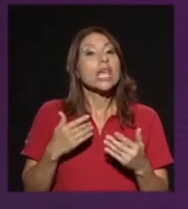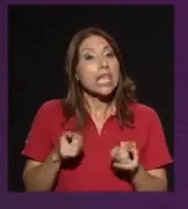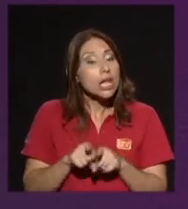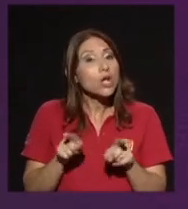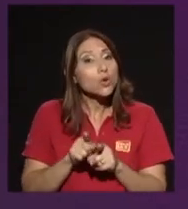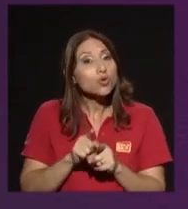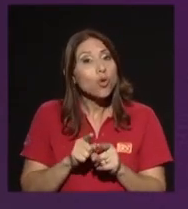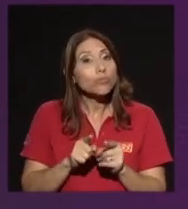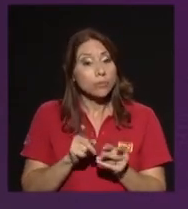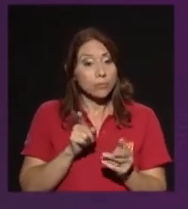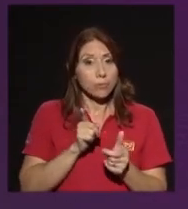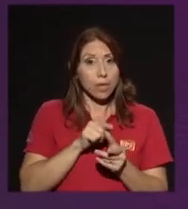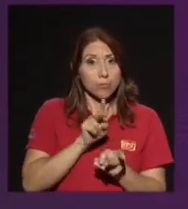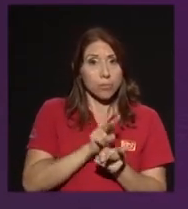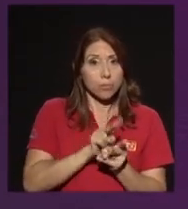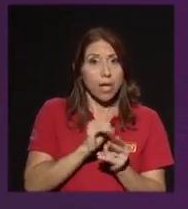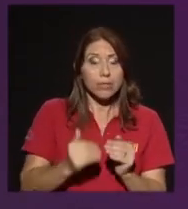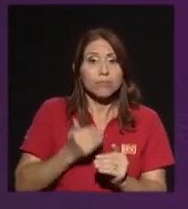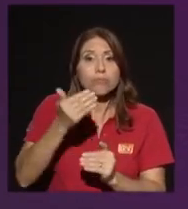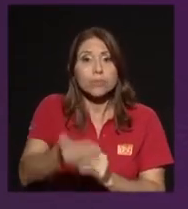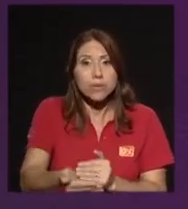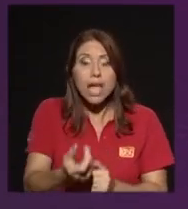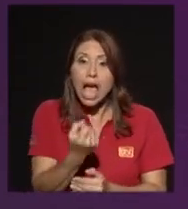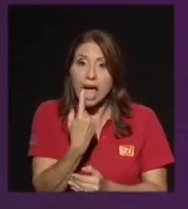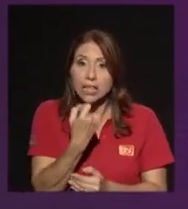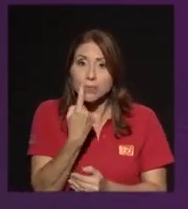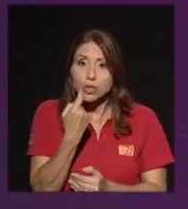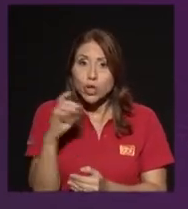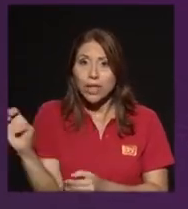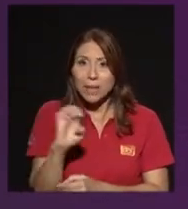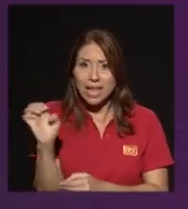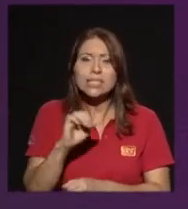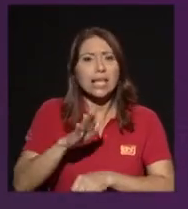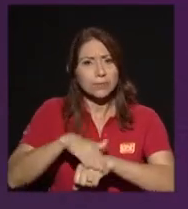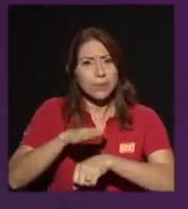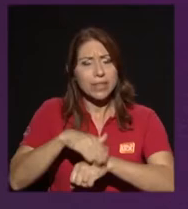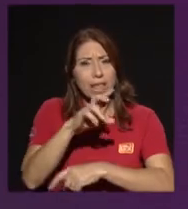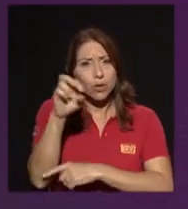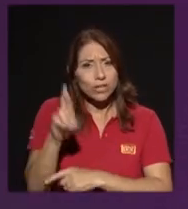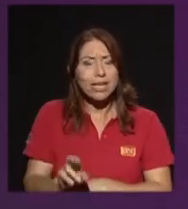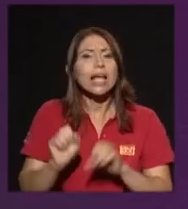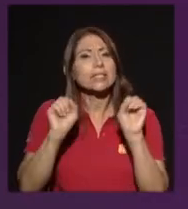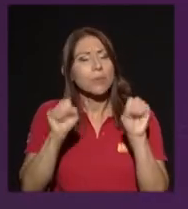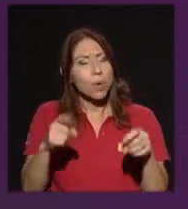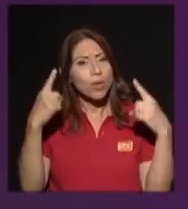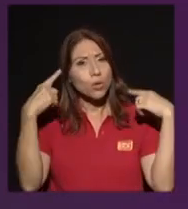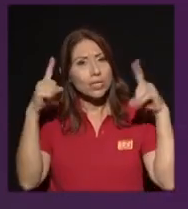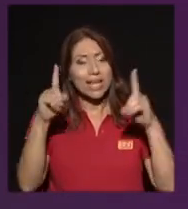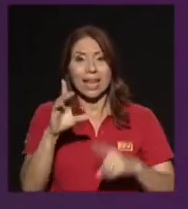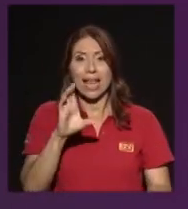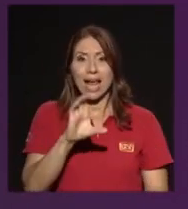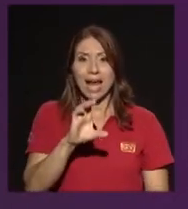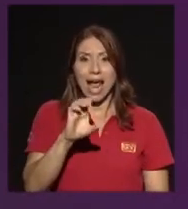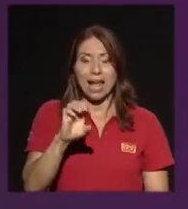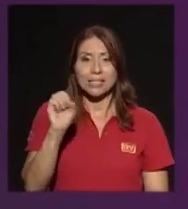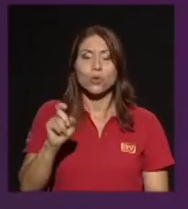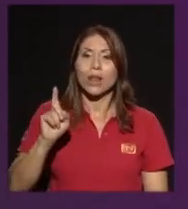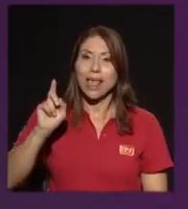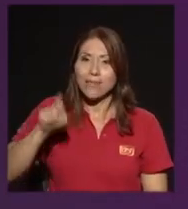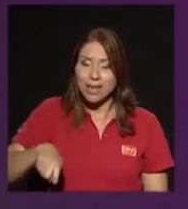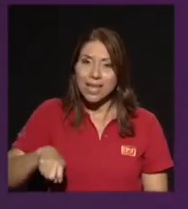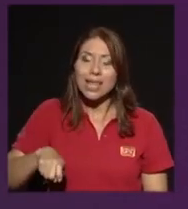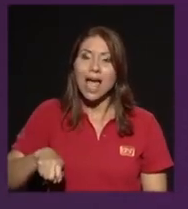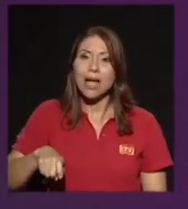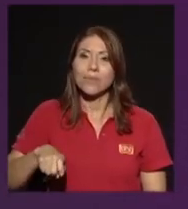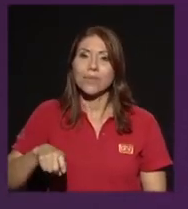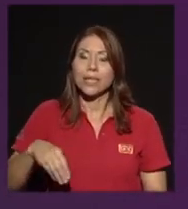sexual, que la anticoncepción oral de emergencia es permitida en Costa Rica, que se puede conseguir, que la caja del seguro la debería